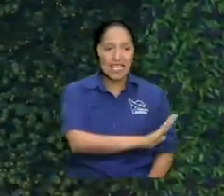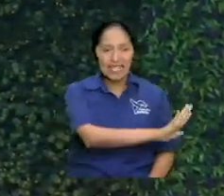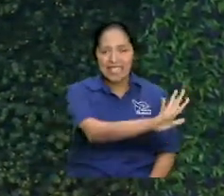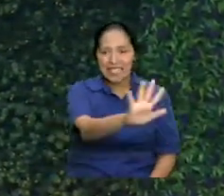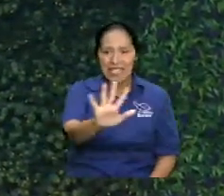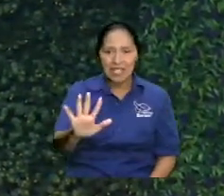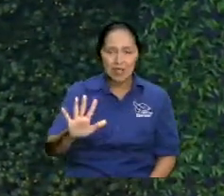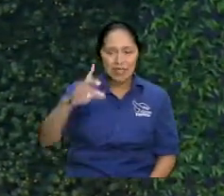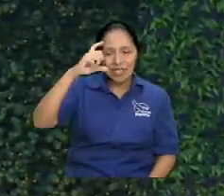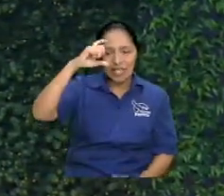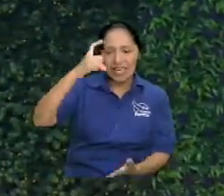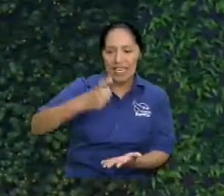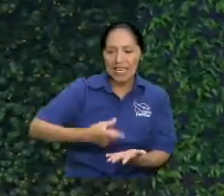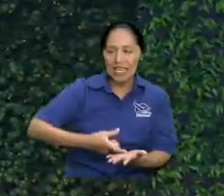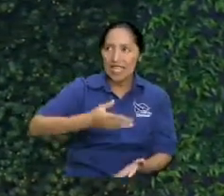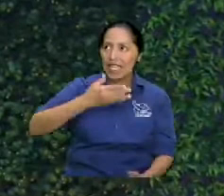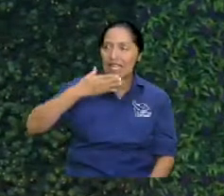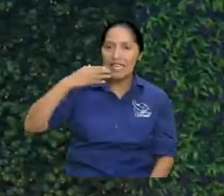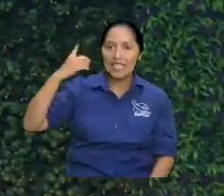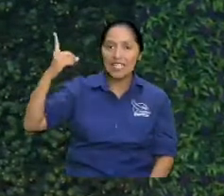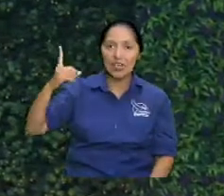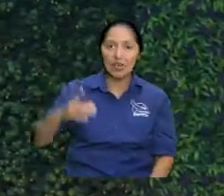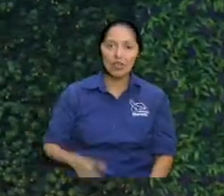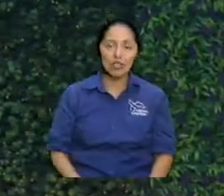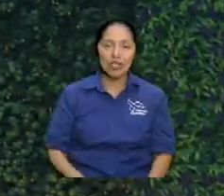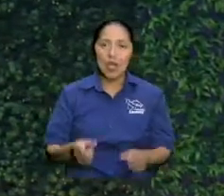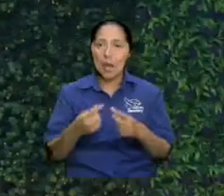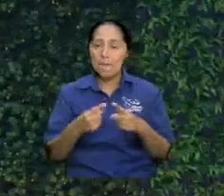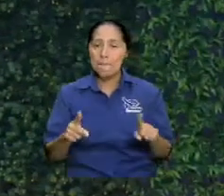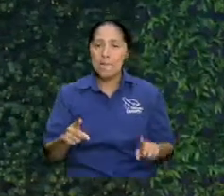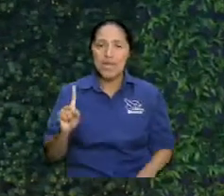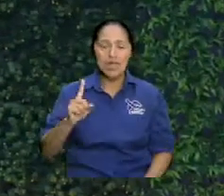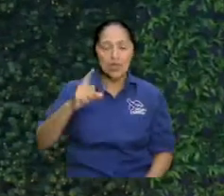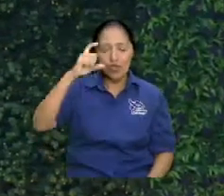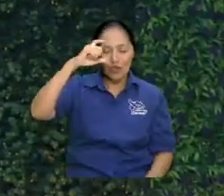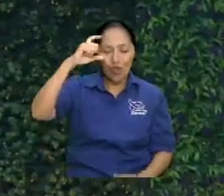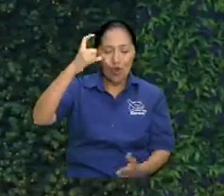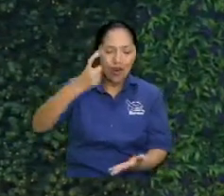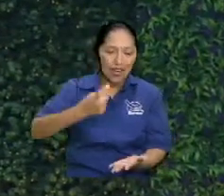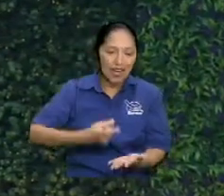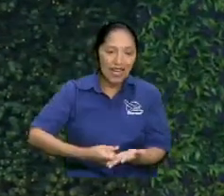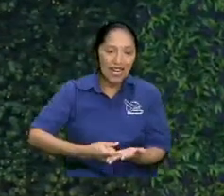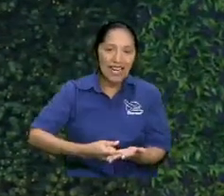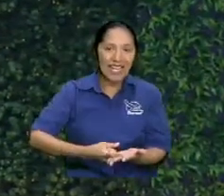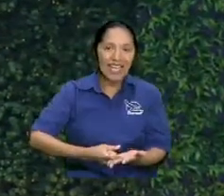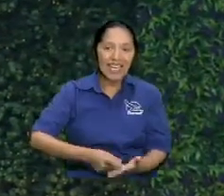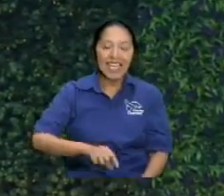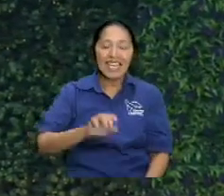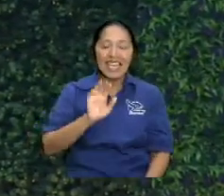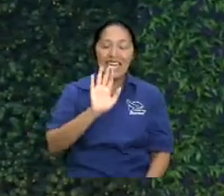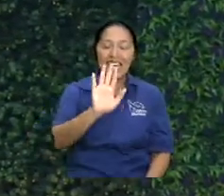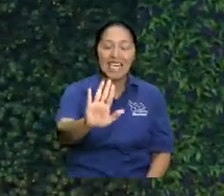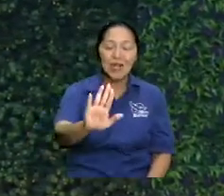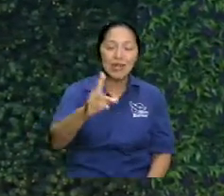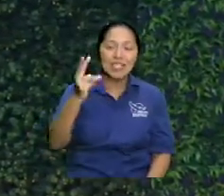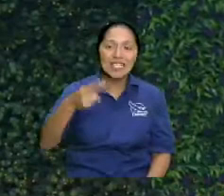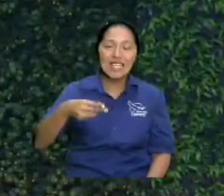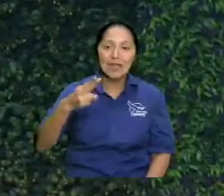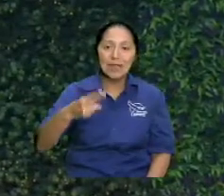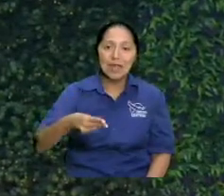electricidad. Y no creen en ustedes mismos, no creen que pueden lograr hacer algo. Dice, ay